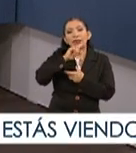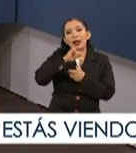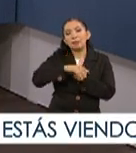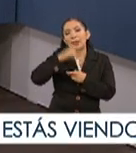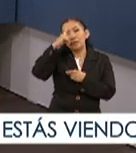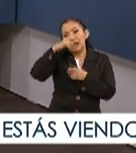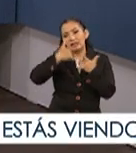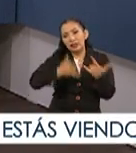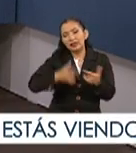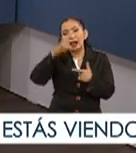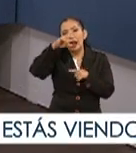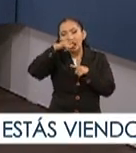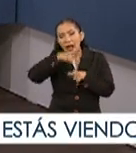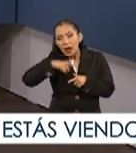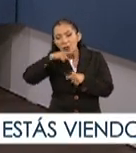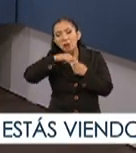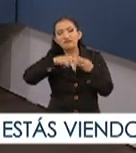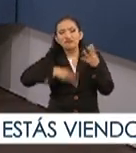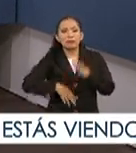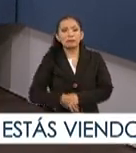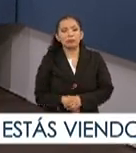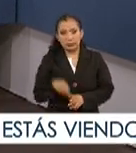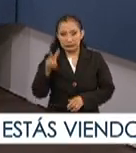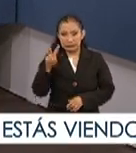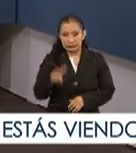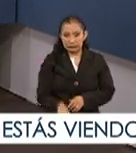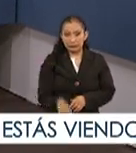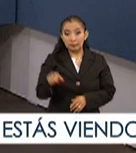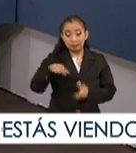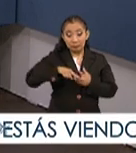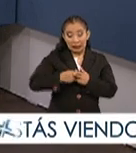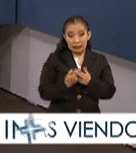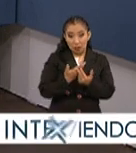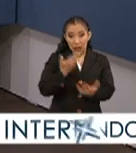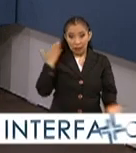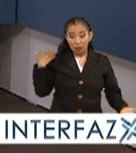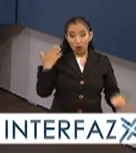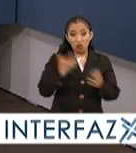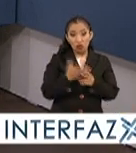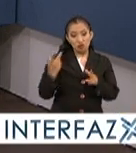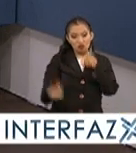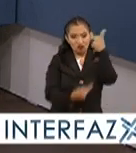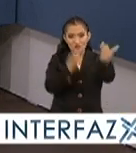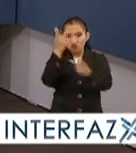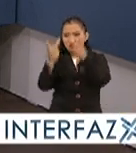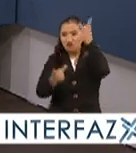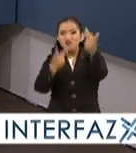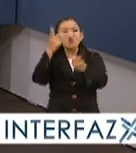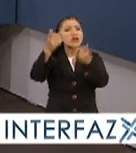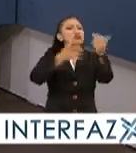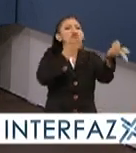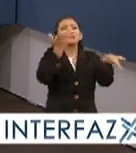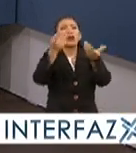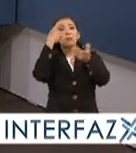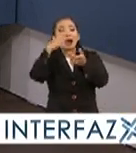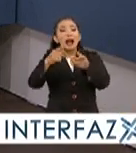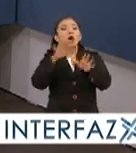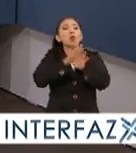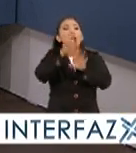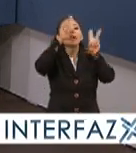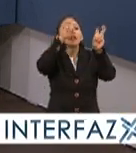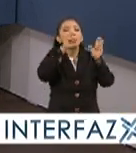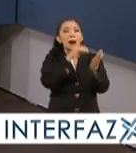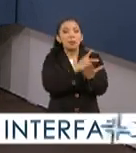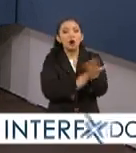Mexicana de la Historia, de la Lengua, etcétera. Bueno, es correcto. Iniciamos primero con la gran consulta para definir los planes y programas, en